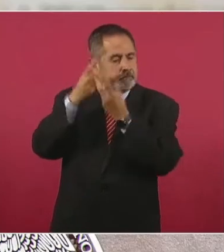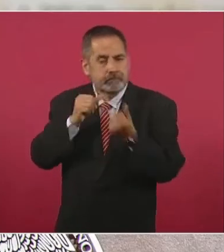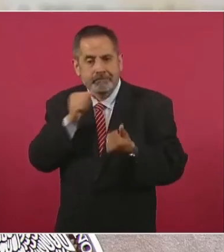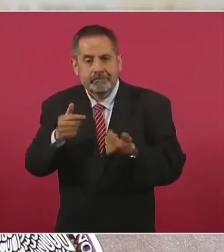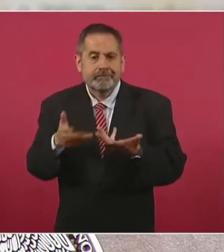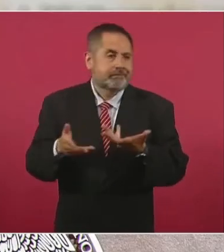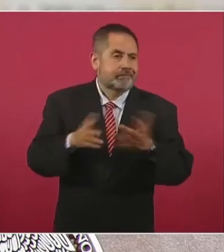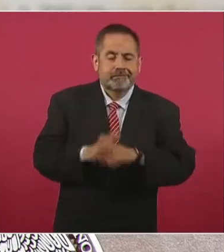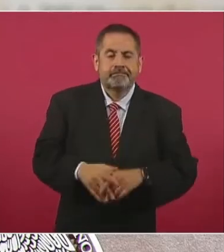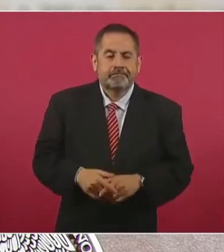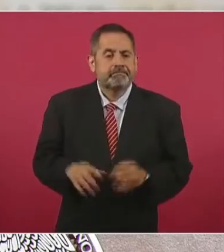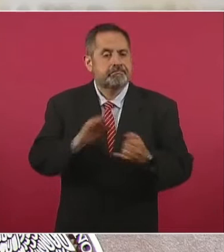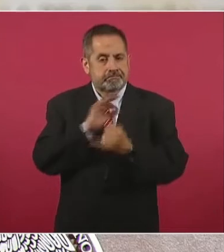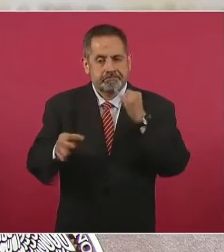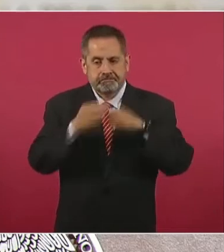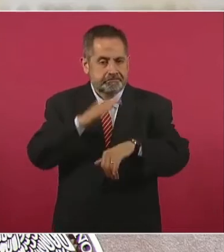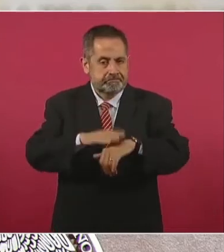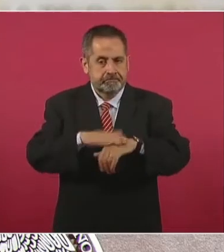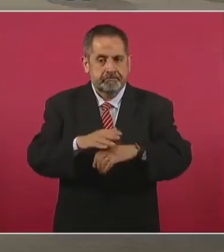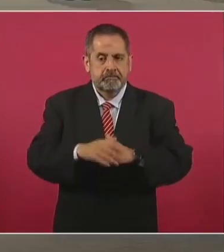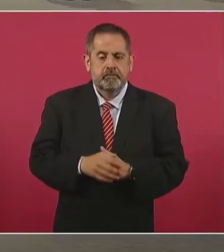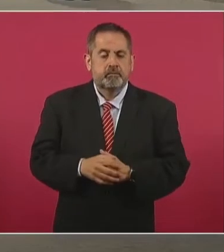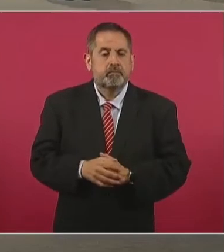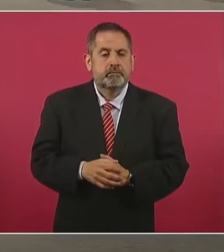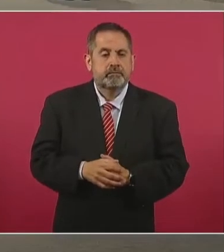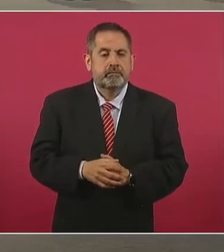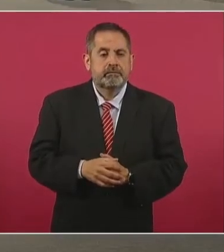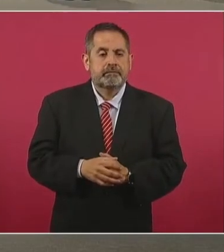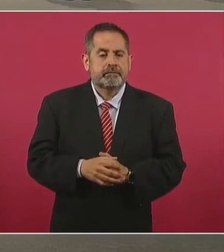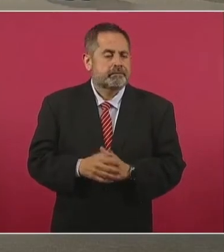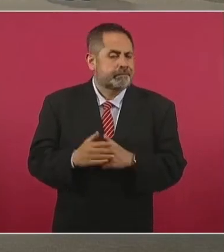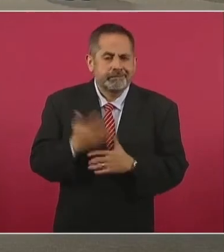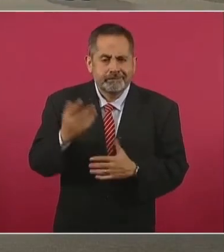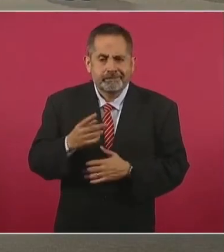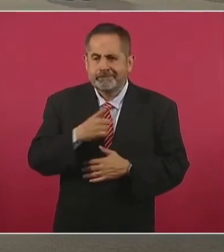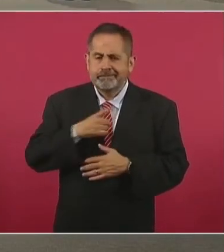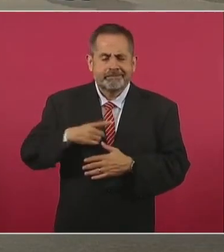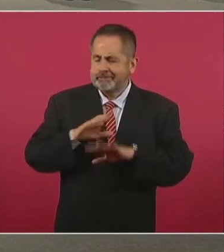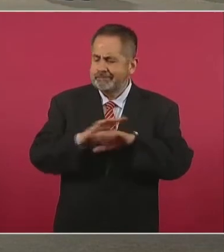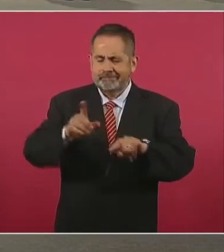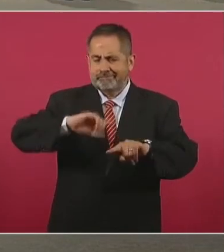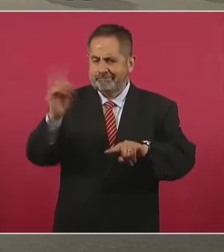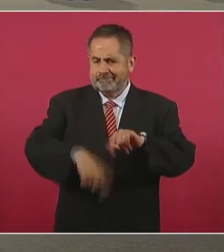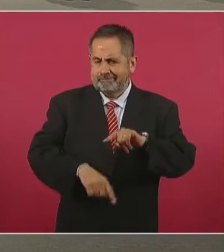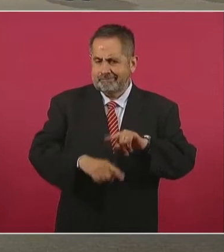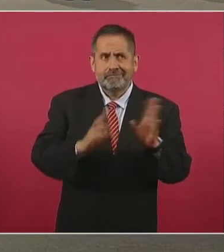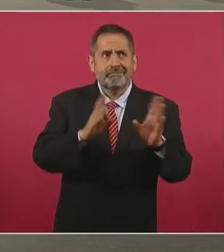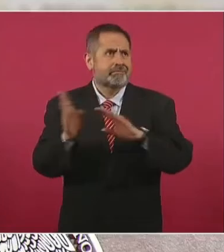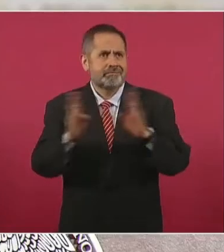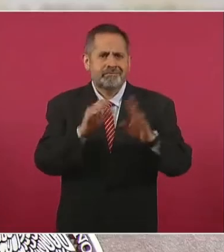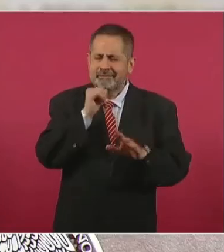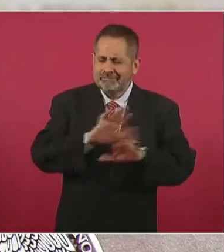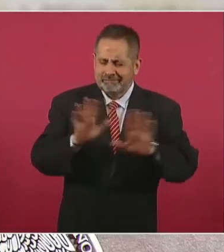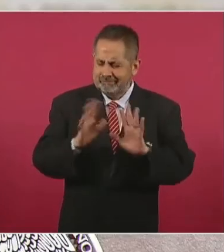climáticas. Y finalmente, la siguiente, por favor, ¿por qué deberíamos abolir el horario de verano?